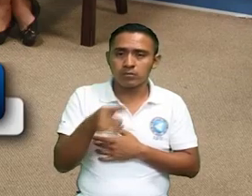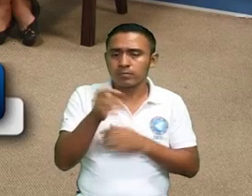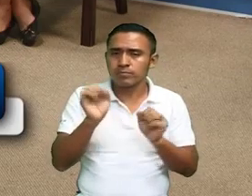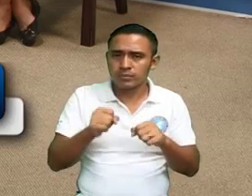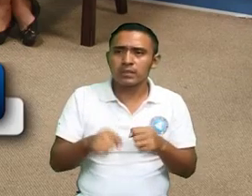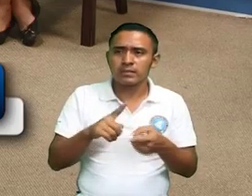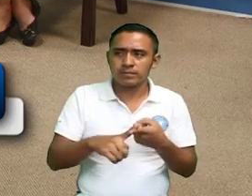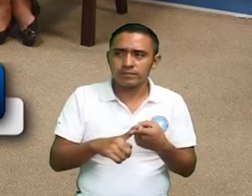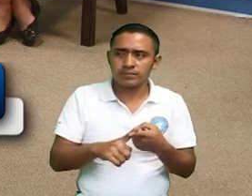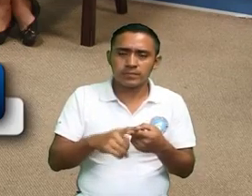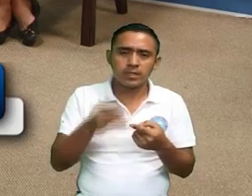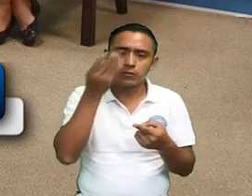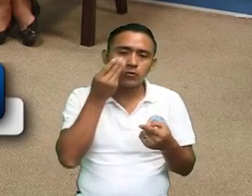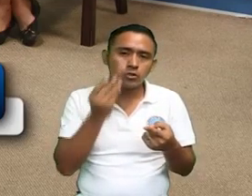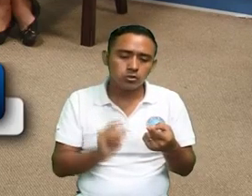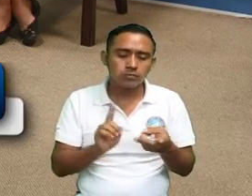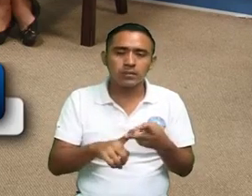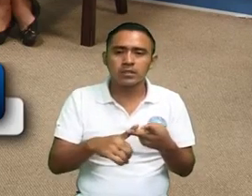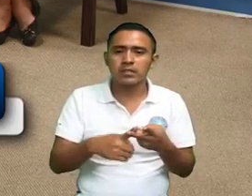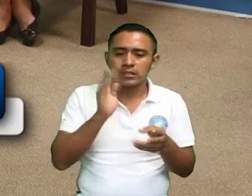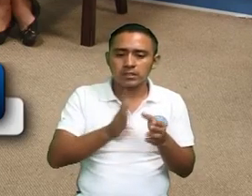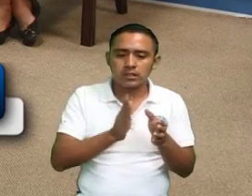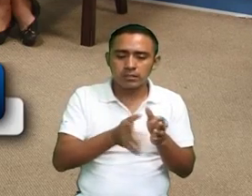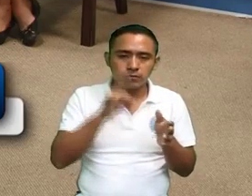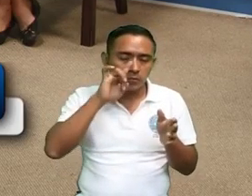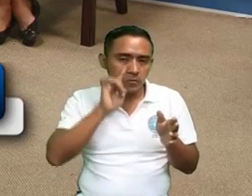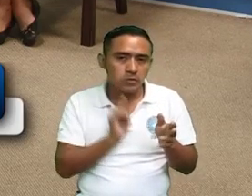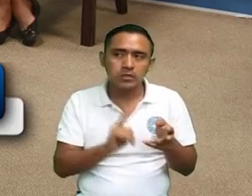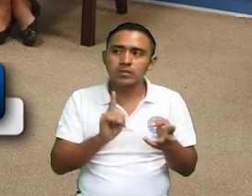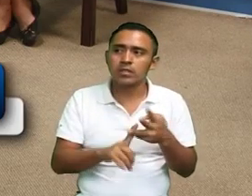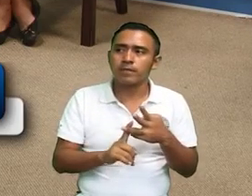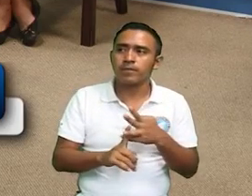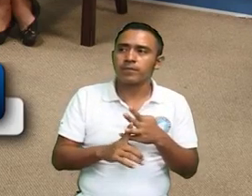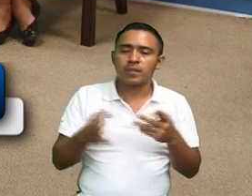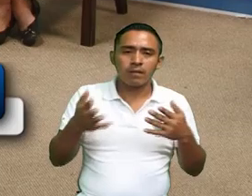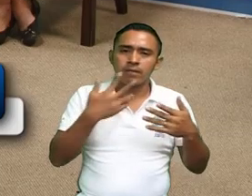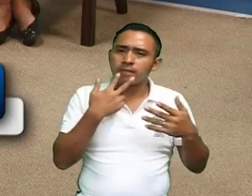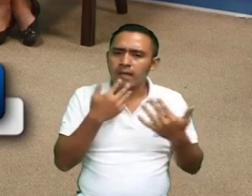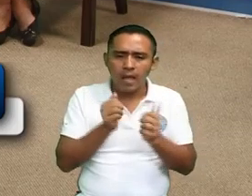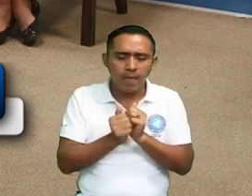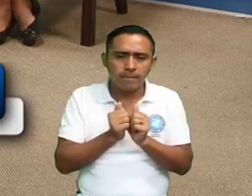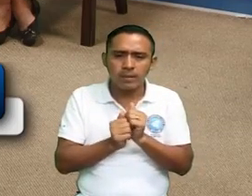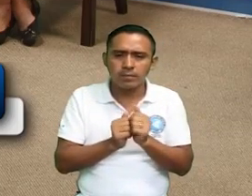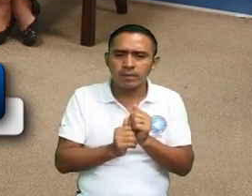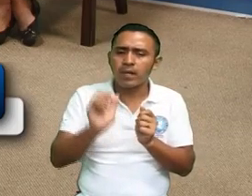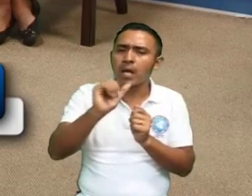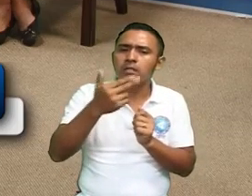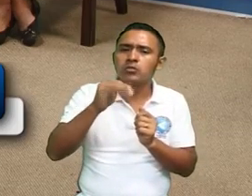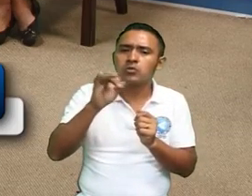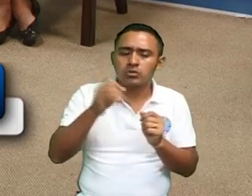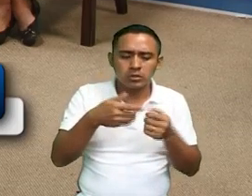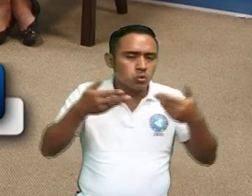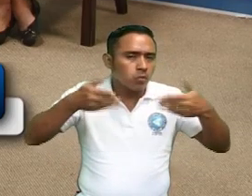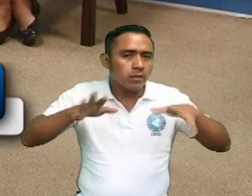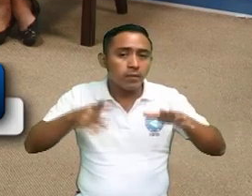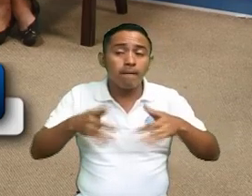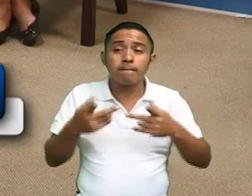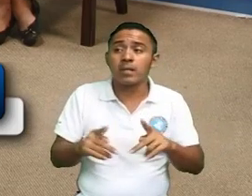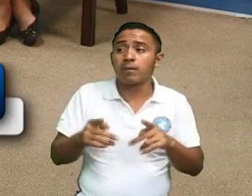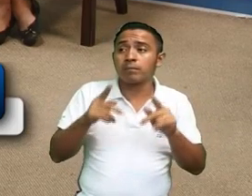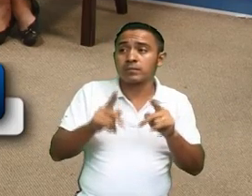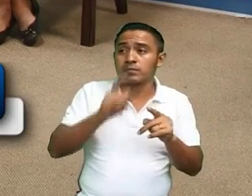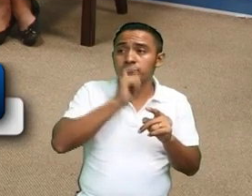chiltomita, cebolla, y eso no va a ser dañino ni va a causar este problema de reflujo. Correcto, su achotito normal, ¿no? Pero a nosotros